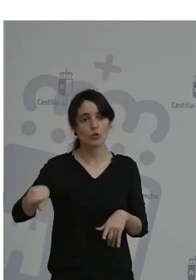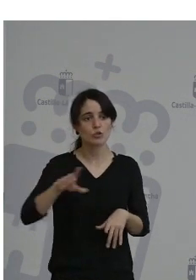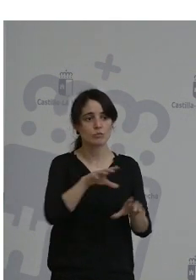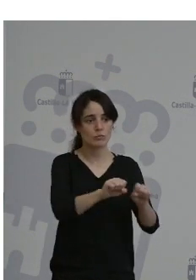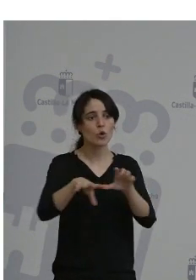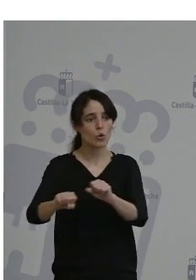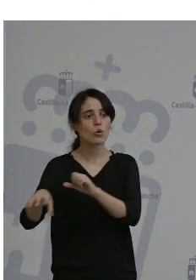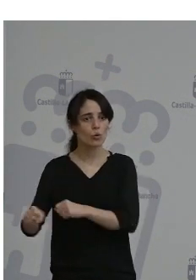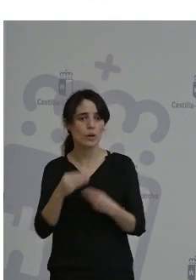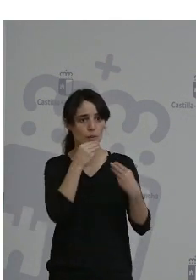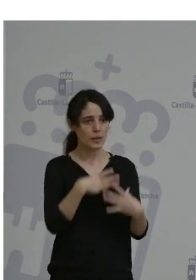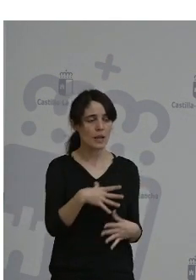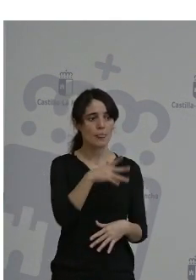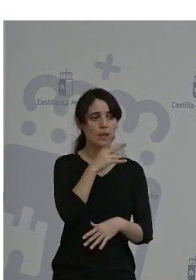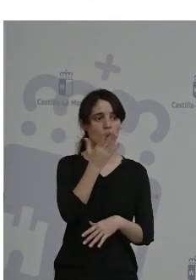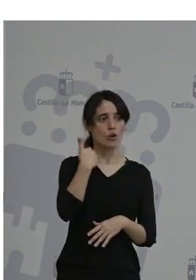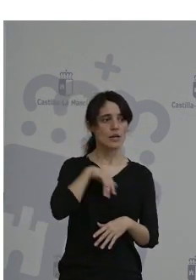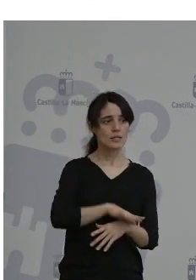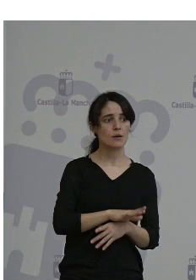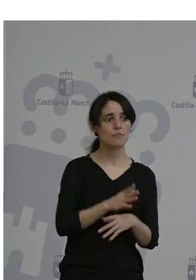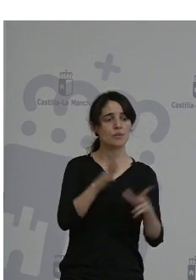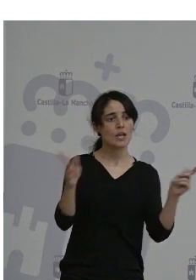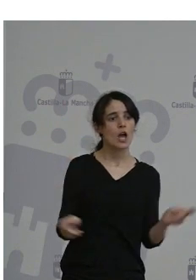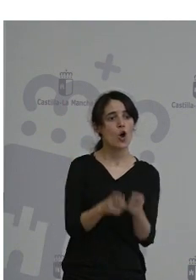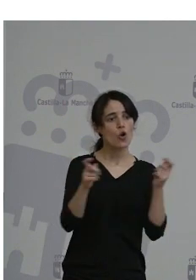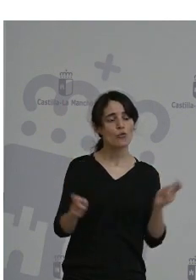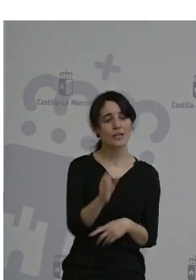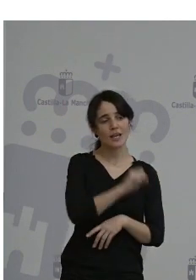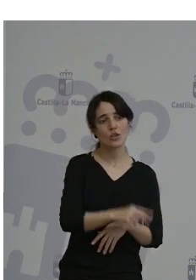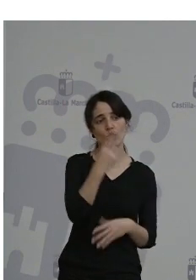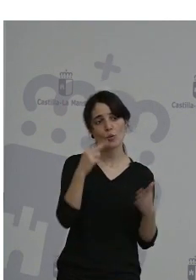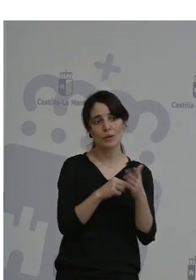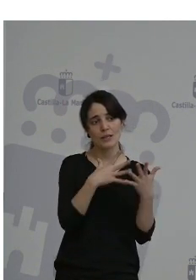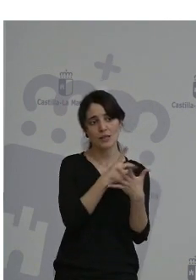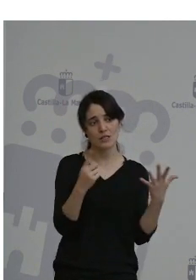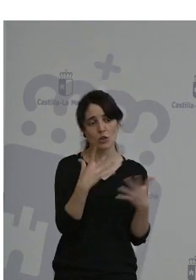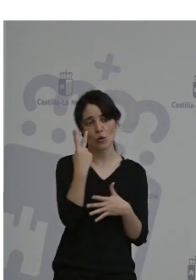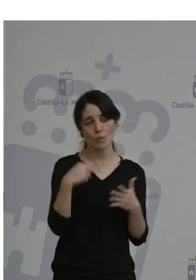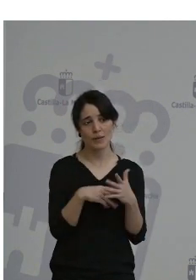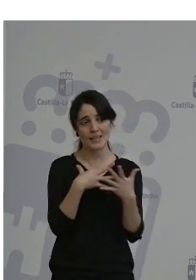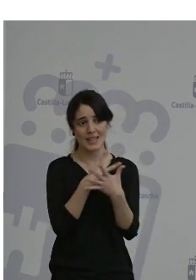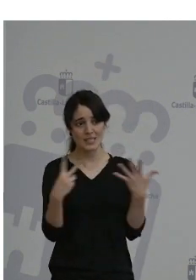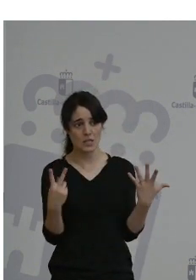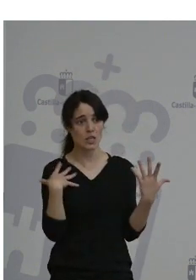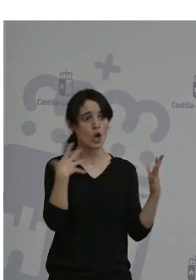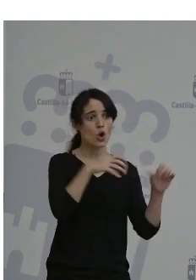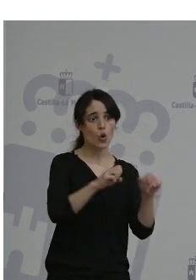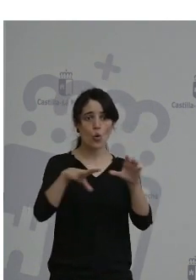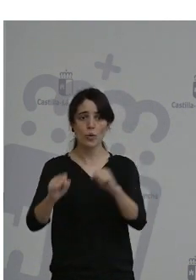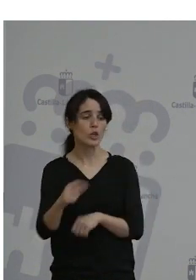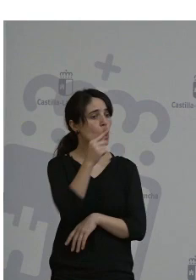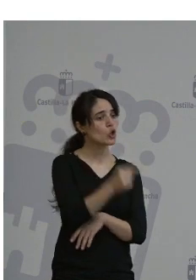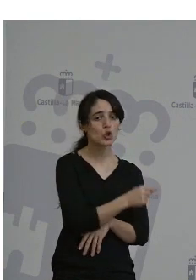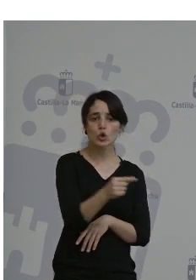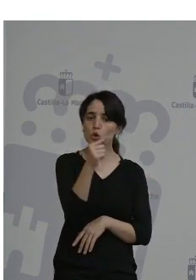convocatoria correspondiente a la oferta de empleo público de los años 2016 y 2017, habiéndose cubierto la totalidad de las